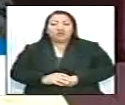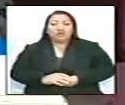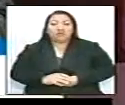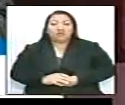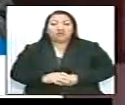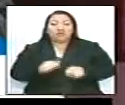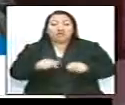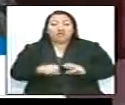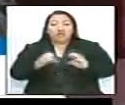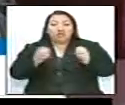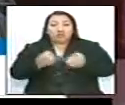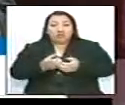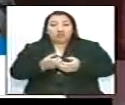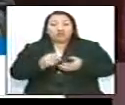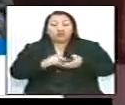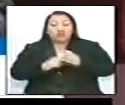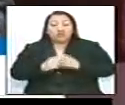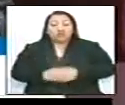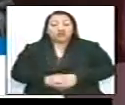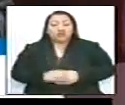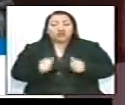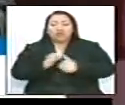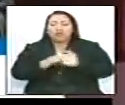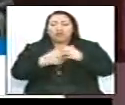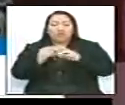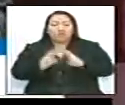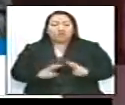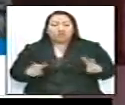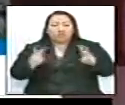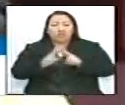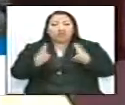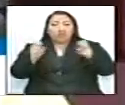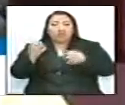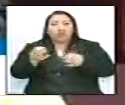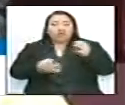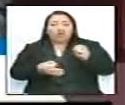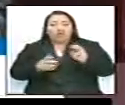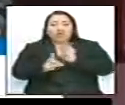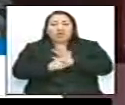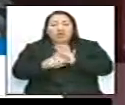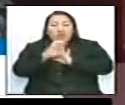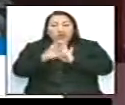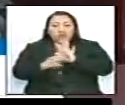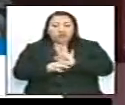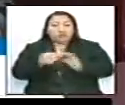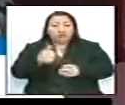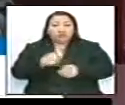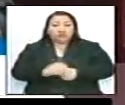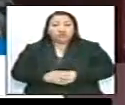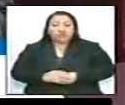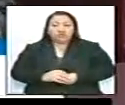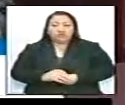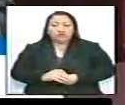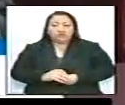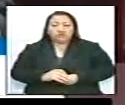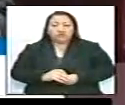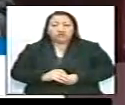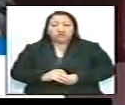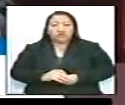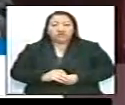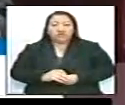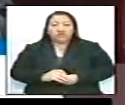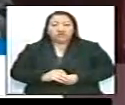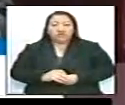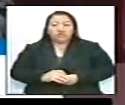legislativo, en ponderación, en valoración de los marcos jurídicos, de la Constitución misma, de la ley de